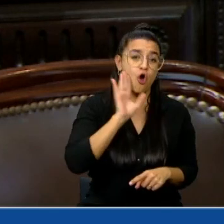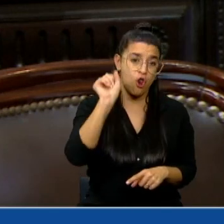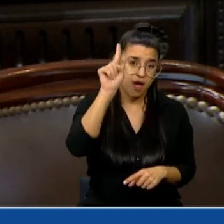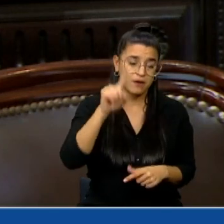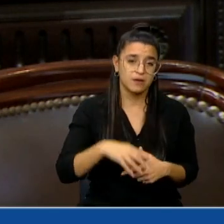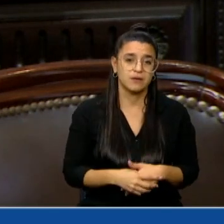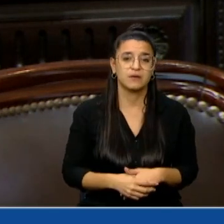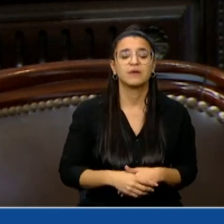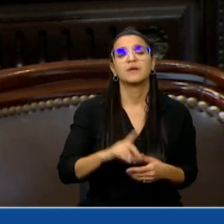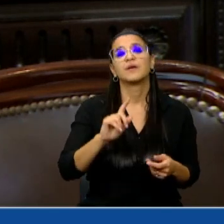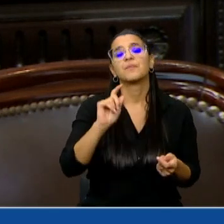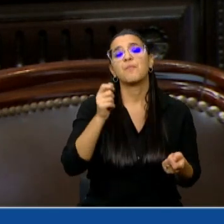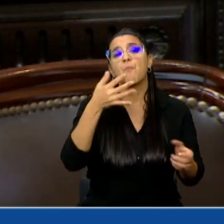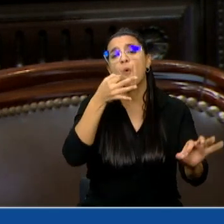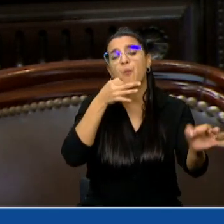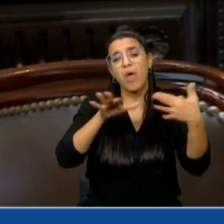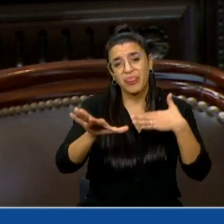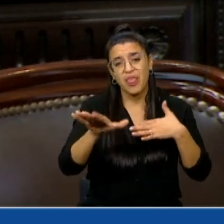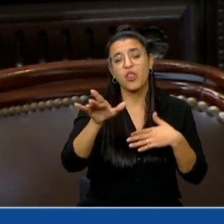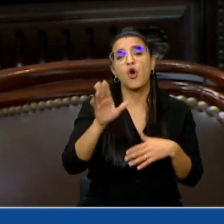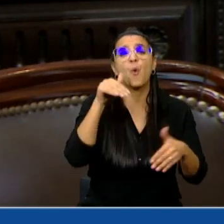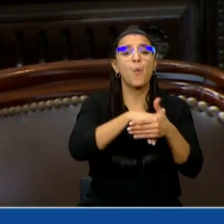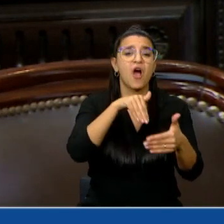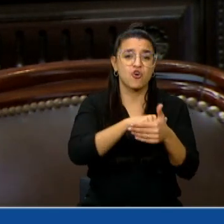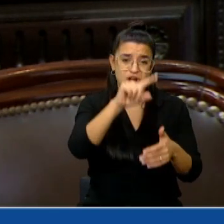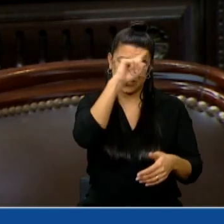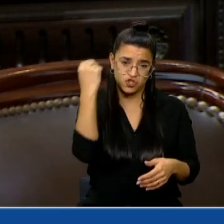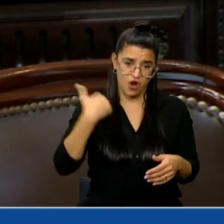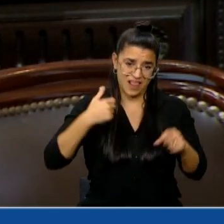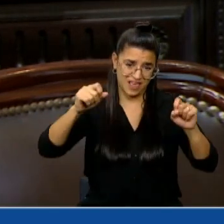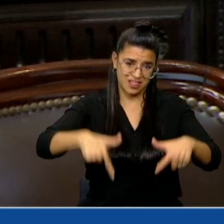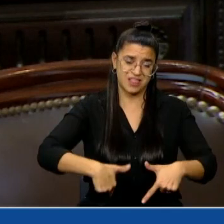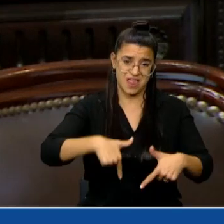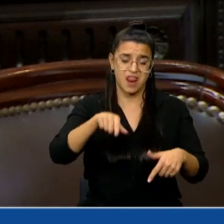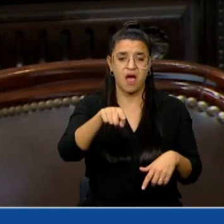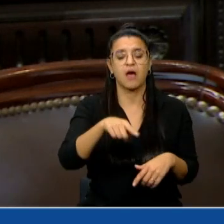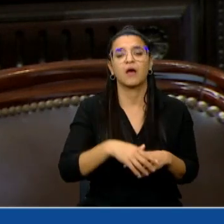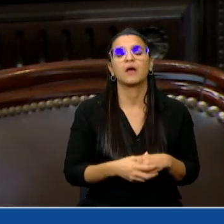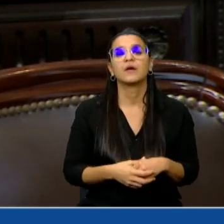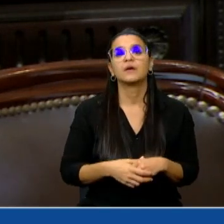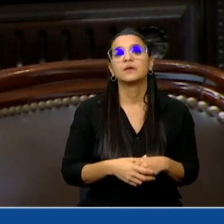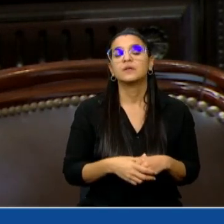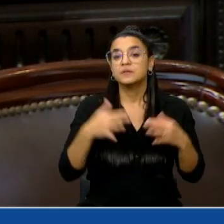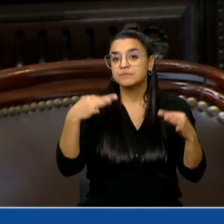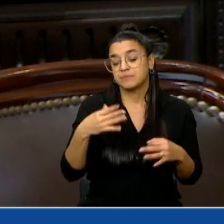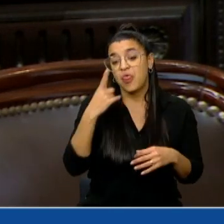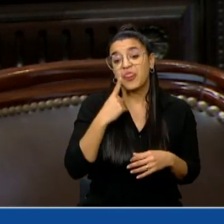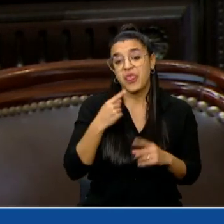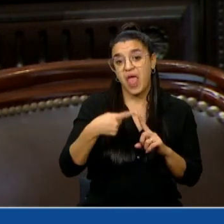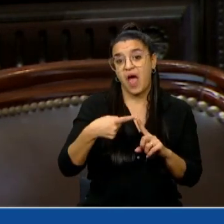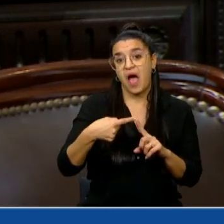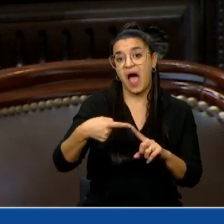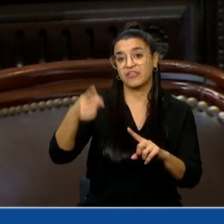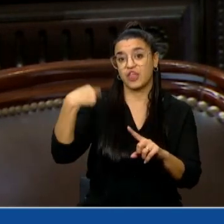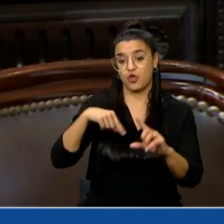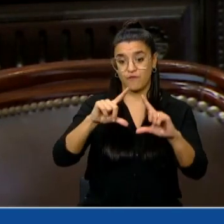estadounidense, tipo de cambio vendedor que fija el Banco de la Nación Argentina, correspondiente al día anterior al